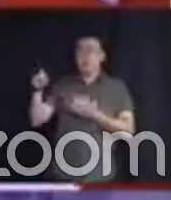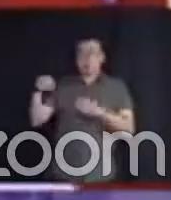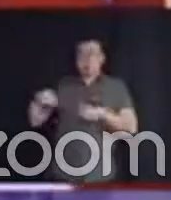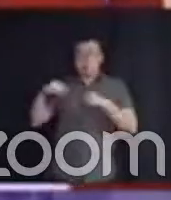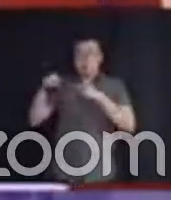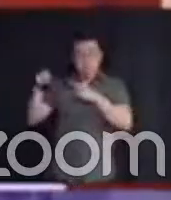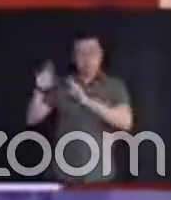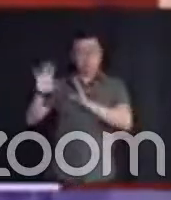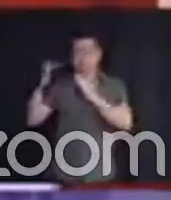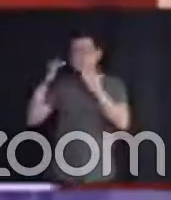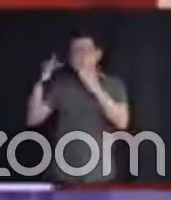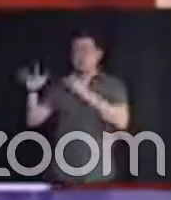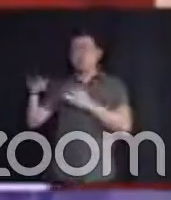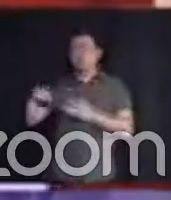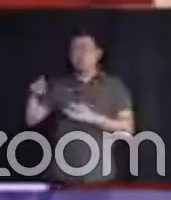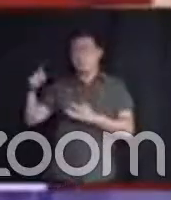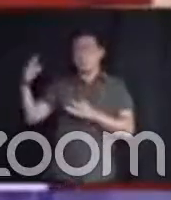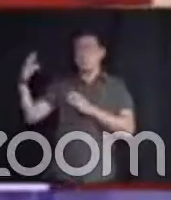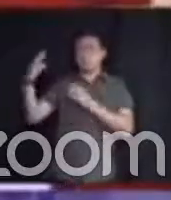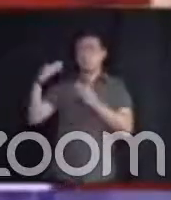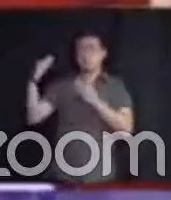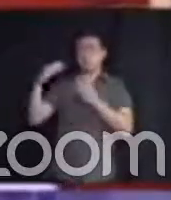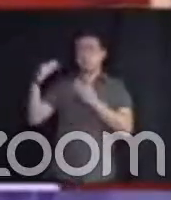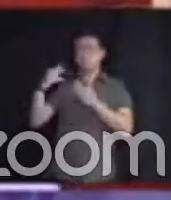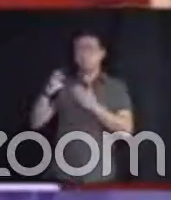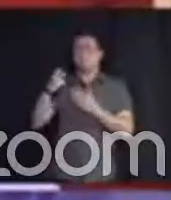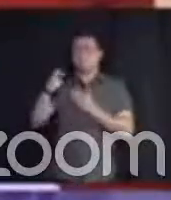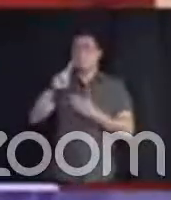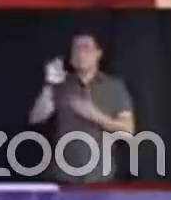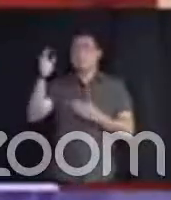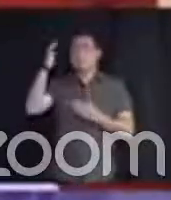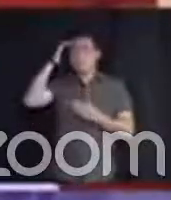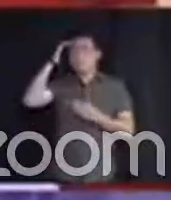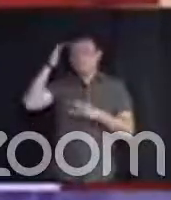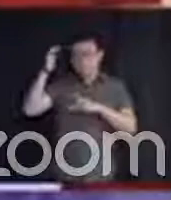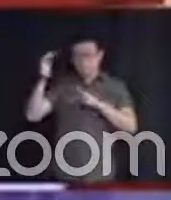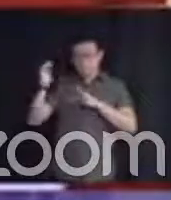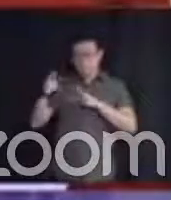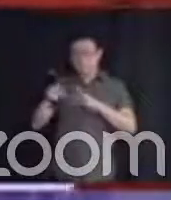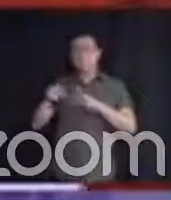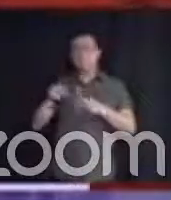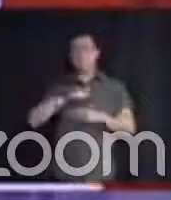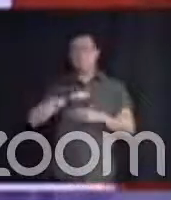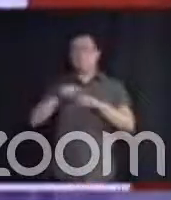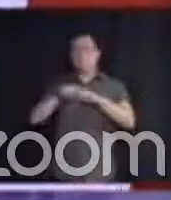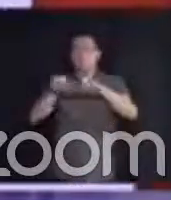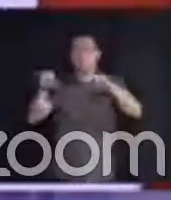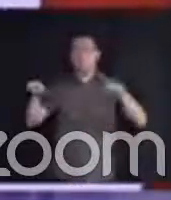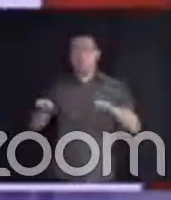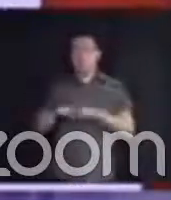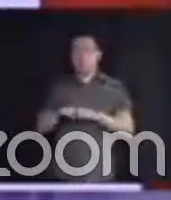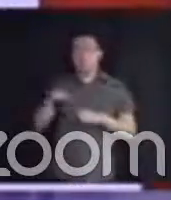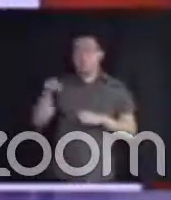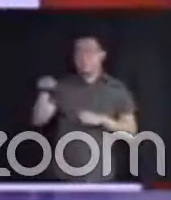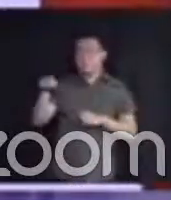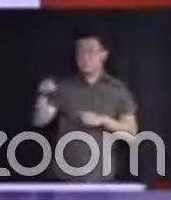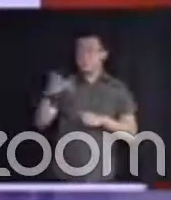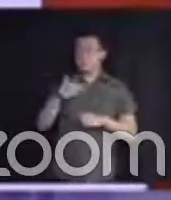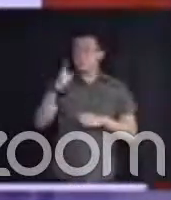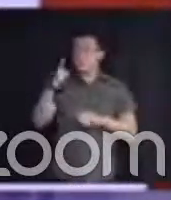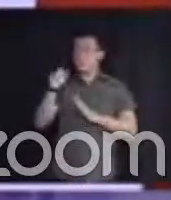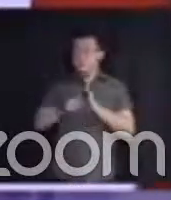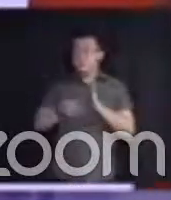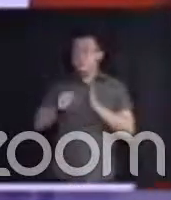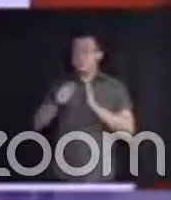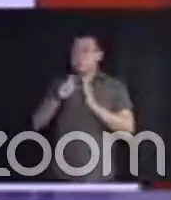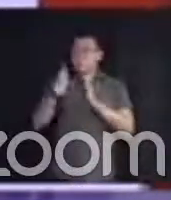Fort Worth, pero me enseñó muy bien. Y ahora... este reconocimiento no es mío, es de mi equipo. Aquí tengo una